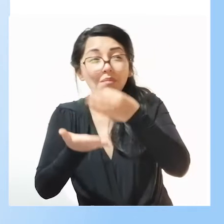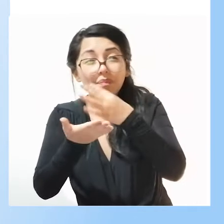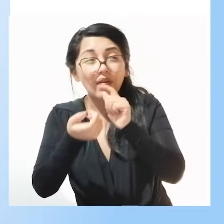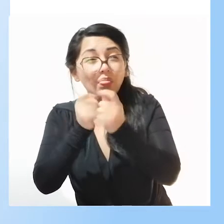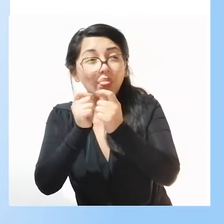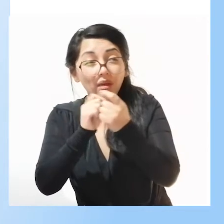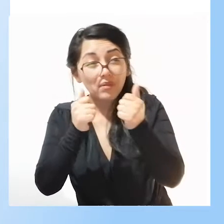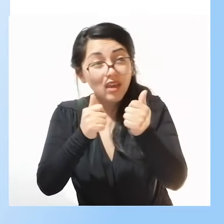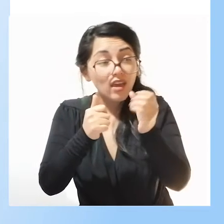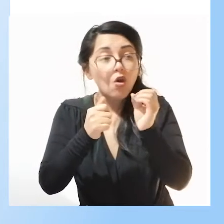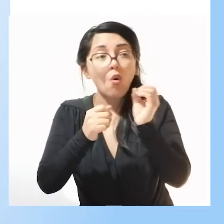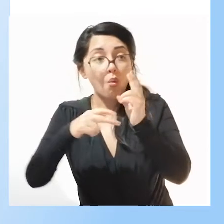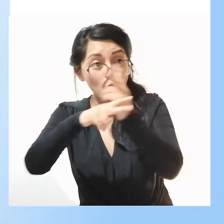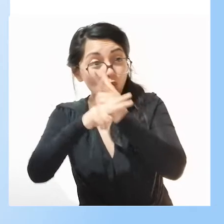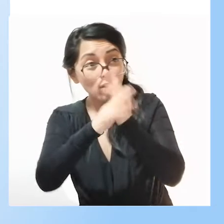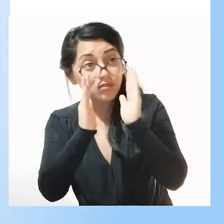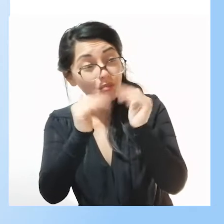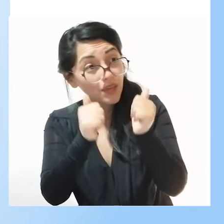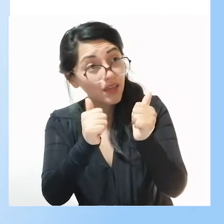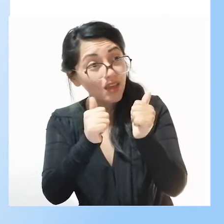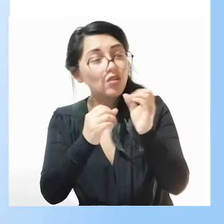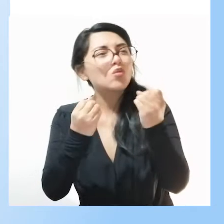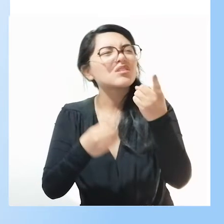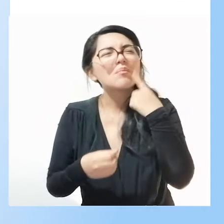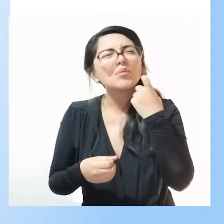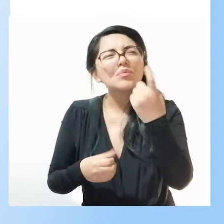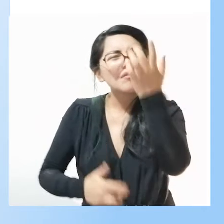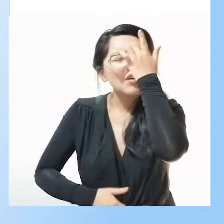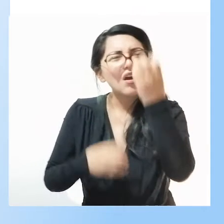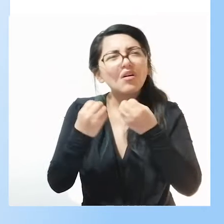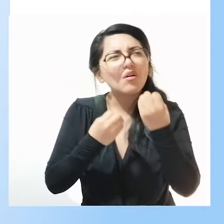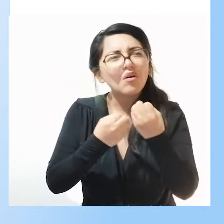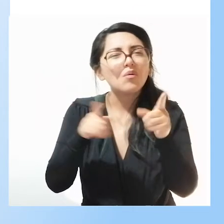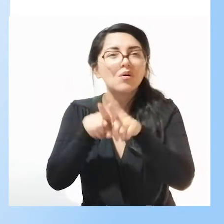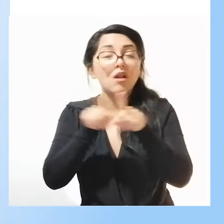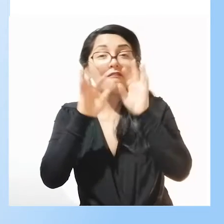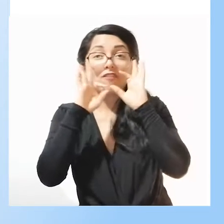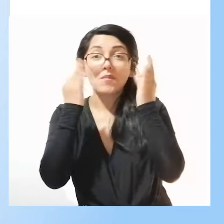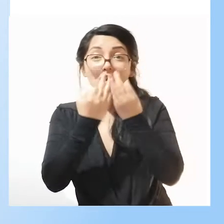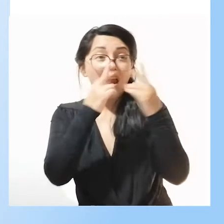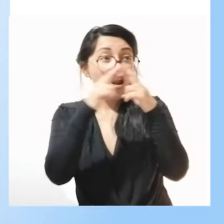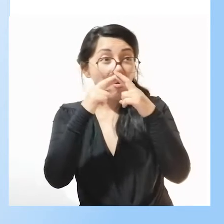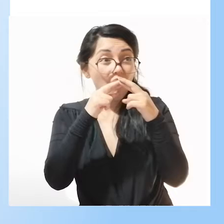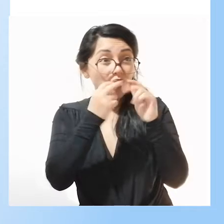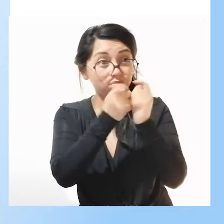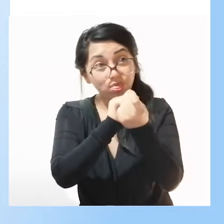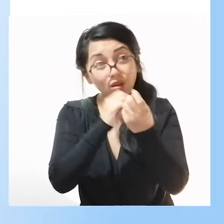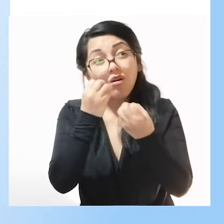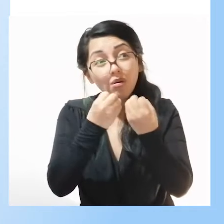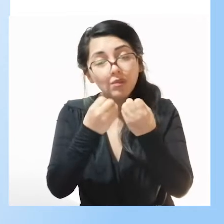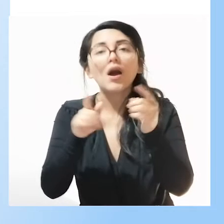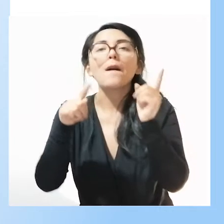los cuidados, la enfermedad en la vida diaria, el impacto en las relaciones familiares, pero también la atención educativa, porque